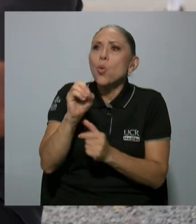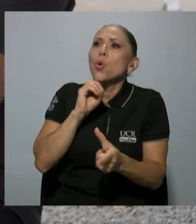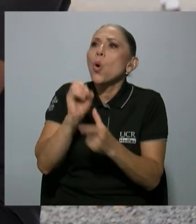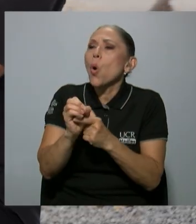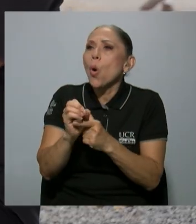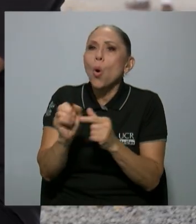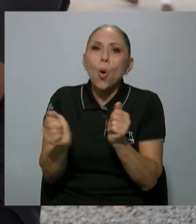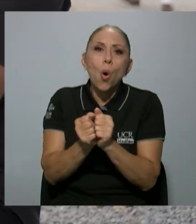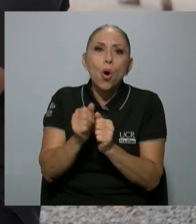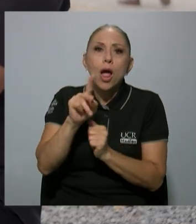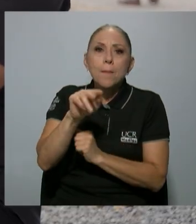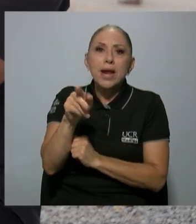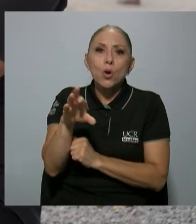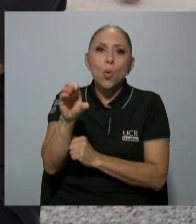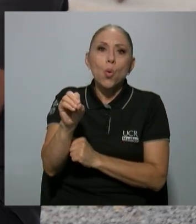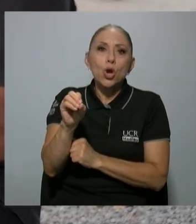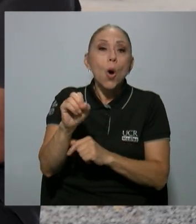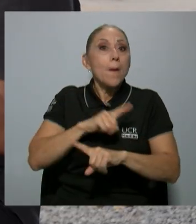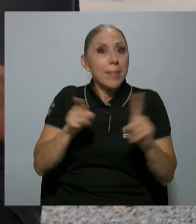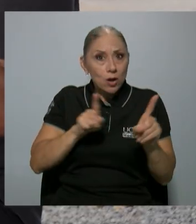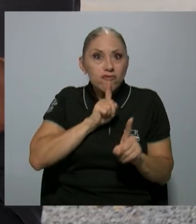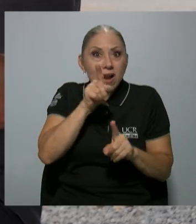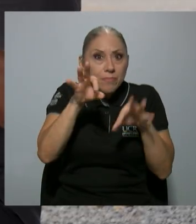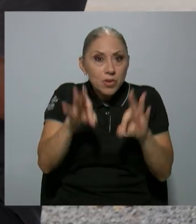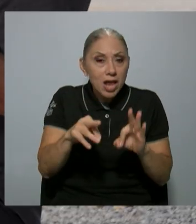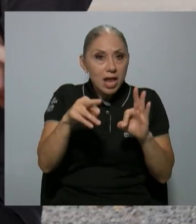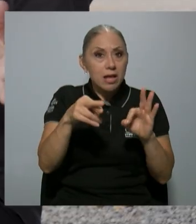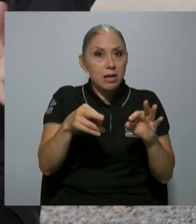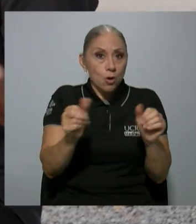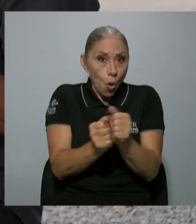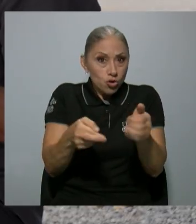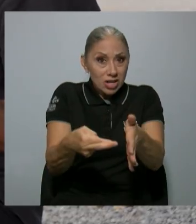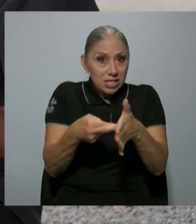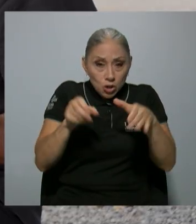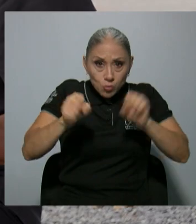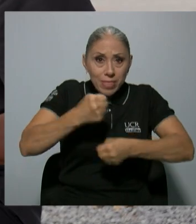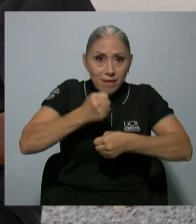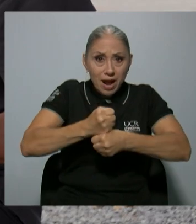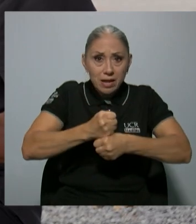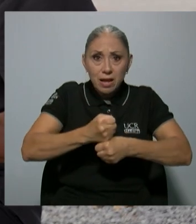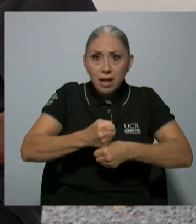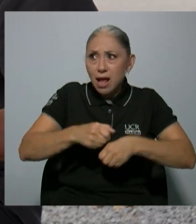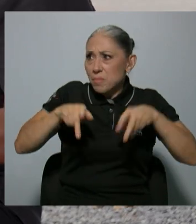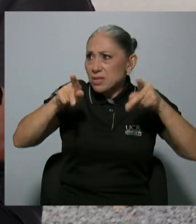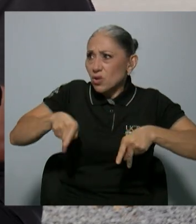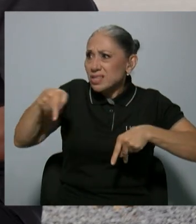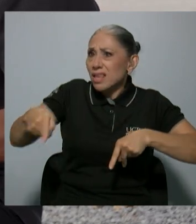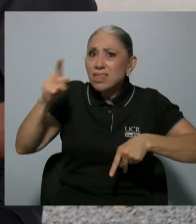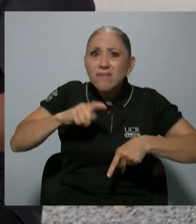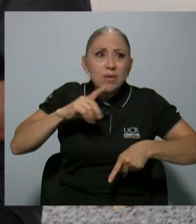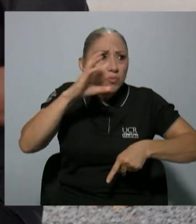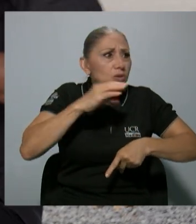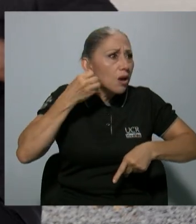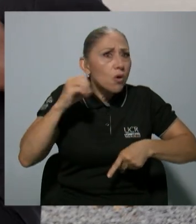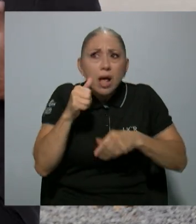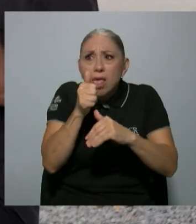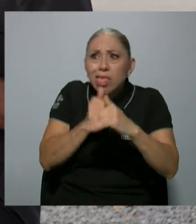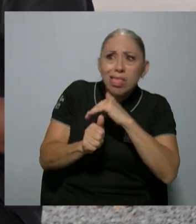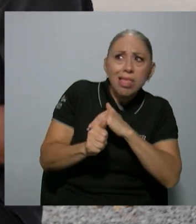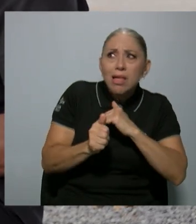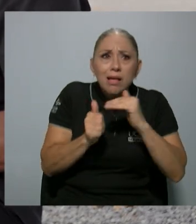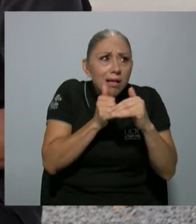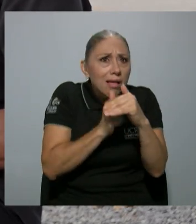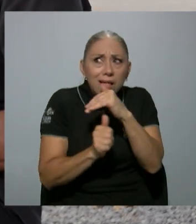regulados por alguien y que las personas que cumplan con todos esos requisitos puedan trabajar abiertamente, porque aquí los ministros tienen que estarse escondiendo de una cosa y otra, y por andarse